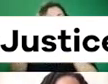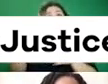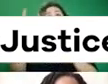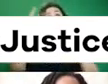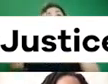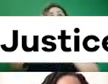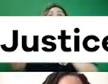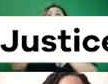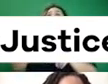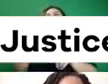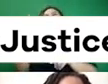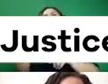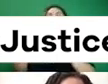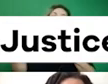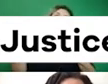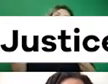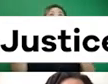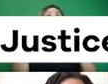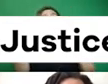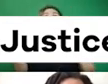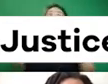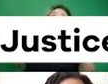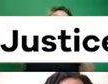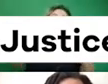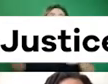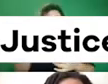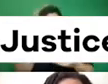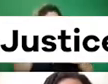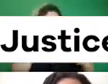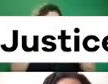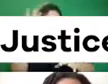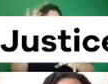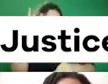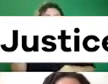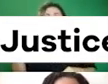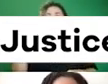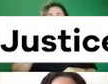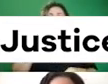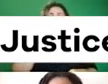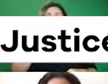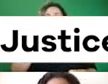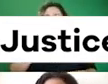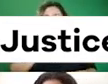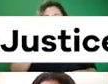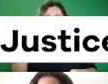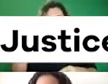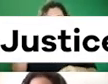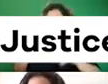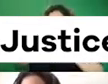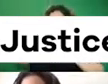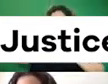vi que pusiste que se halla de acuerdo pero no no extremamente o no mucho